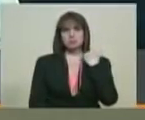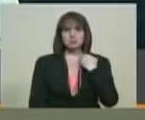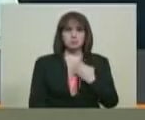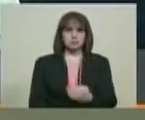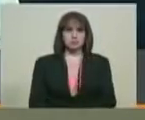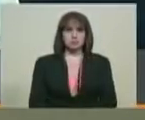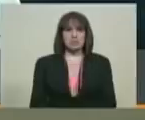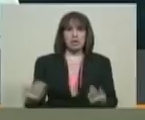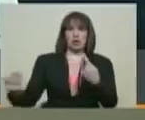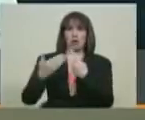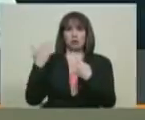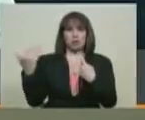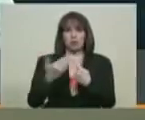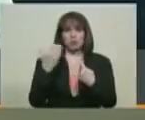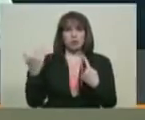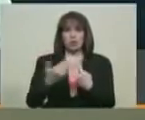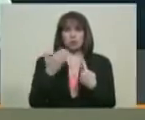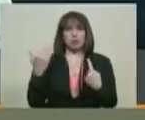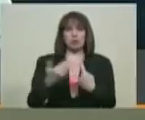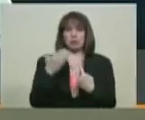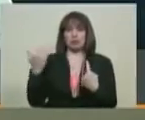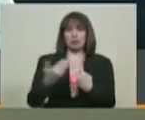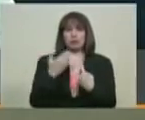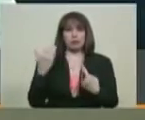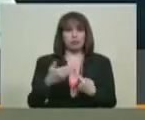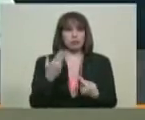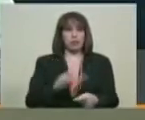intensificó las agresiones, las amenazas.